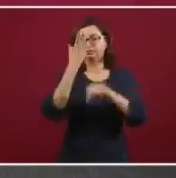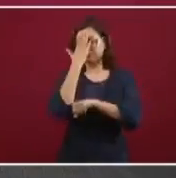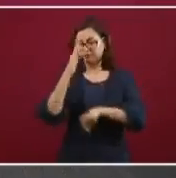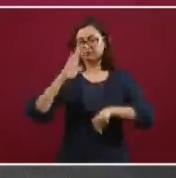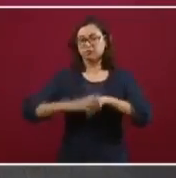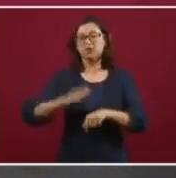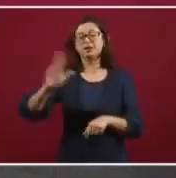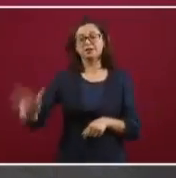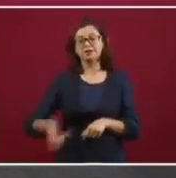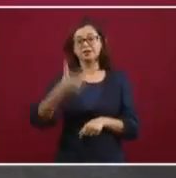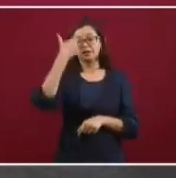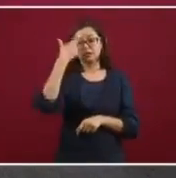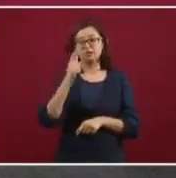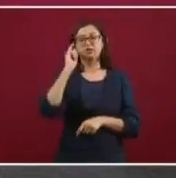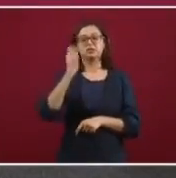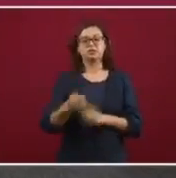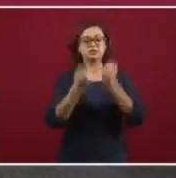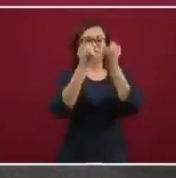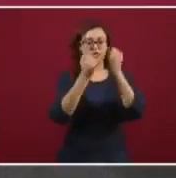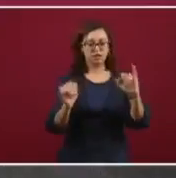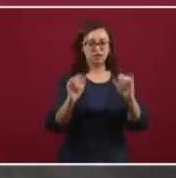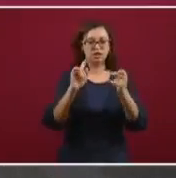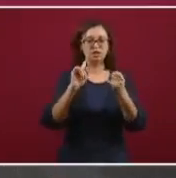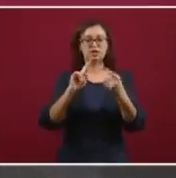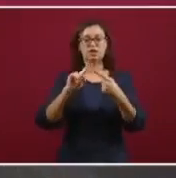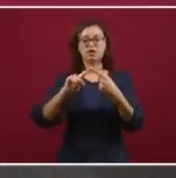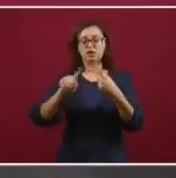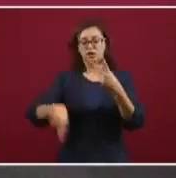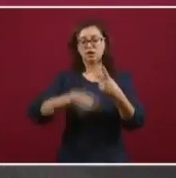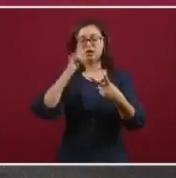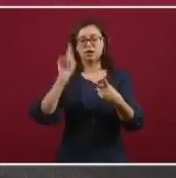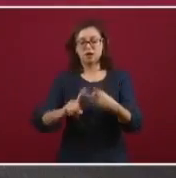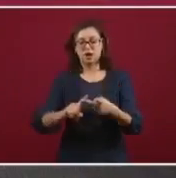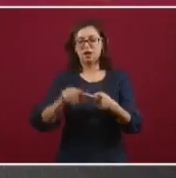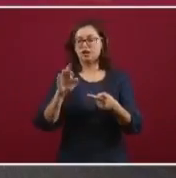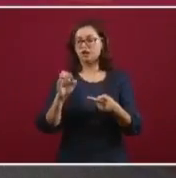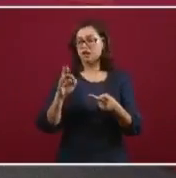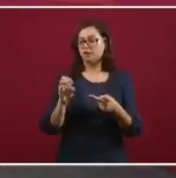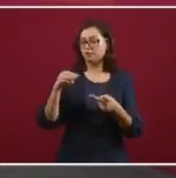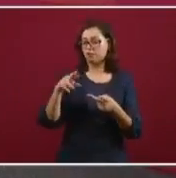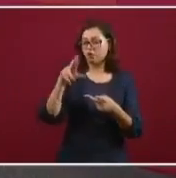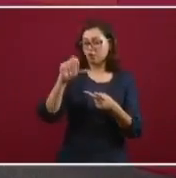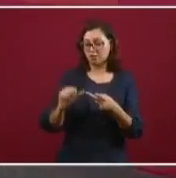para recordar lo que fue la independencia, el movimiento de reforma,